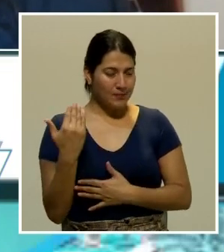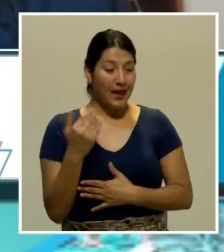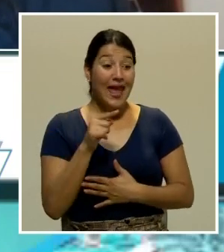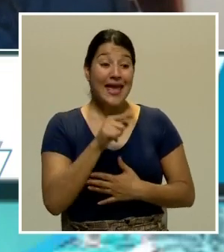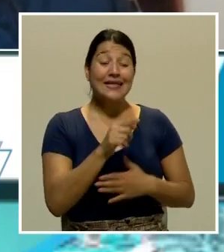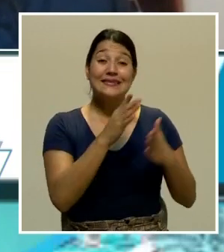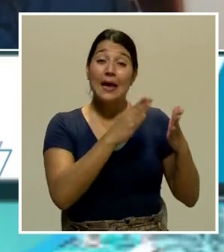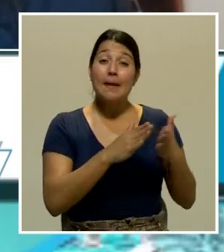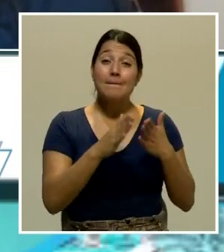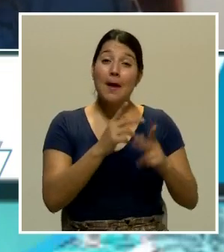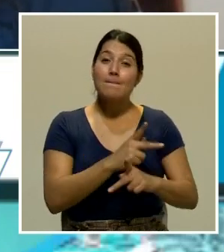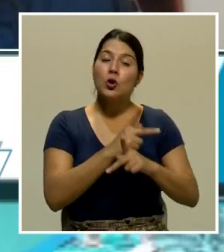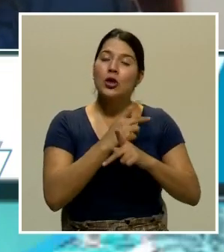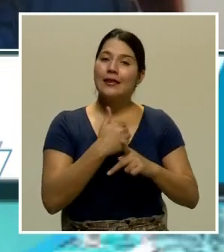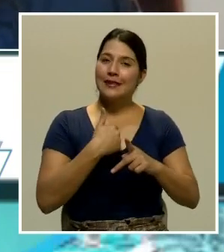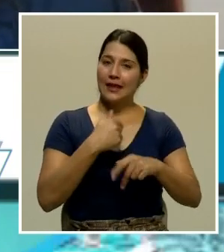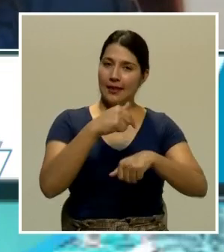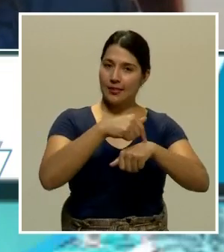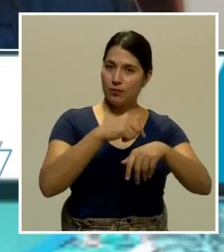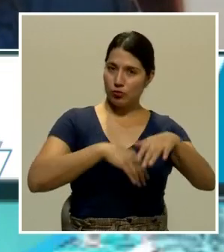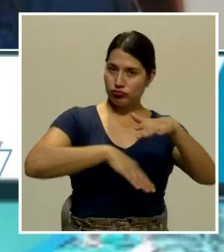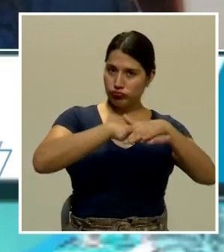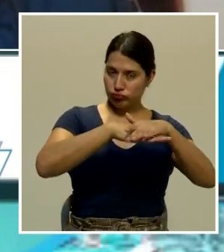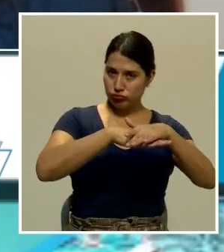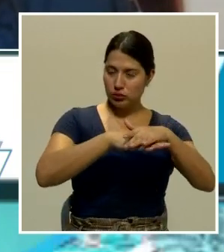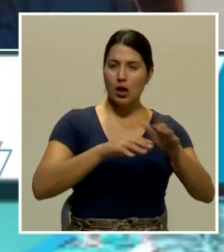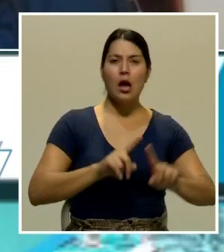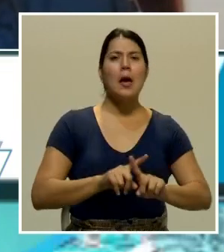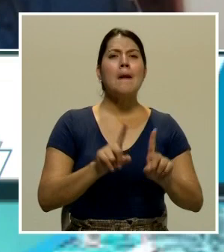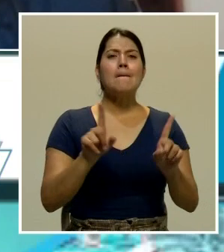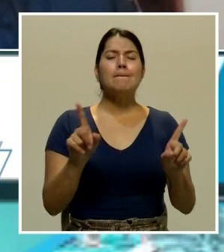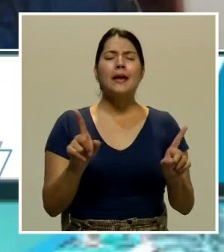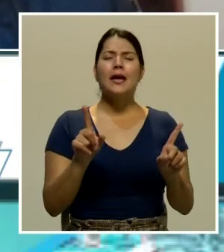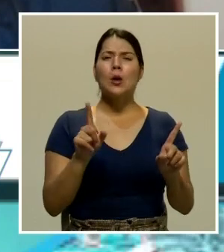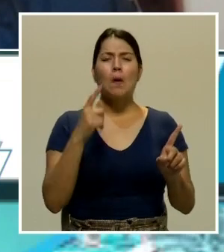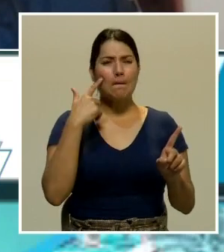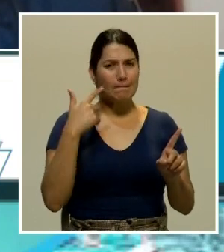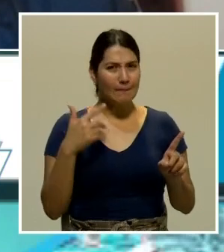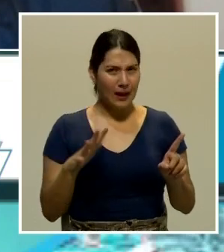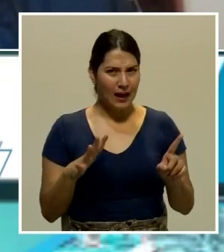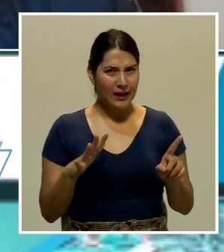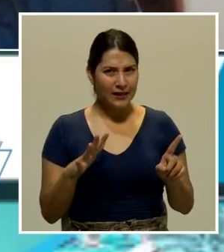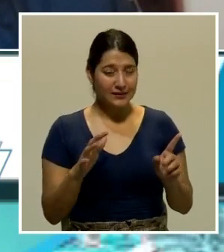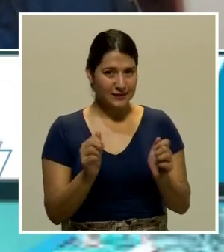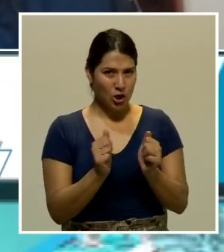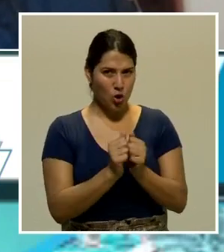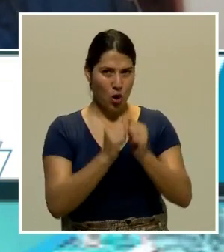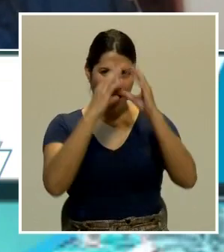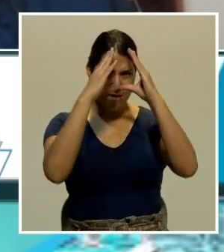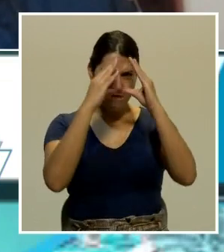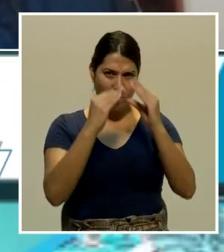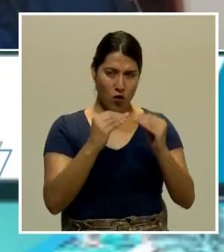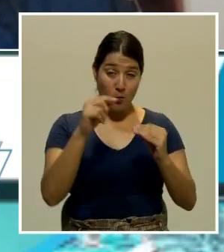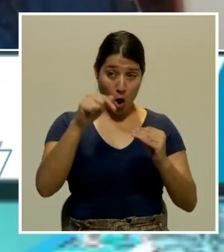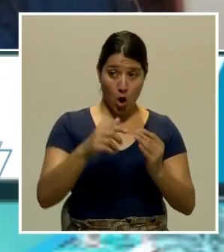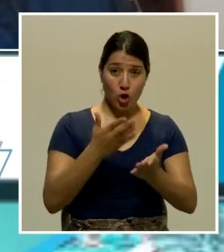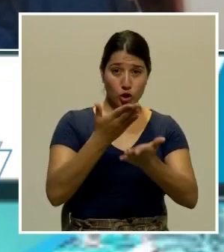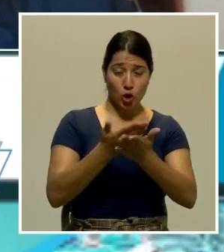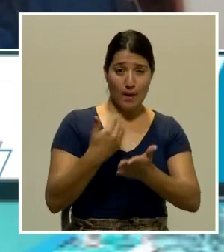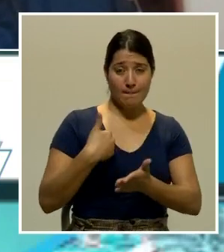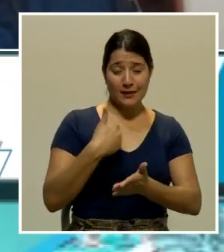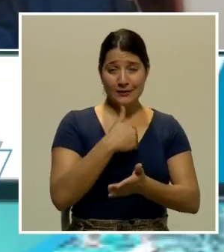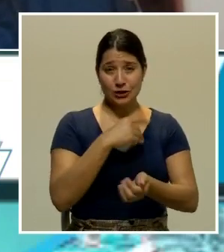un límite en el tiempo. Sin embargo, todo indica, con los datos de hoy que dio el ministro